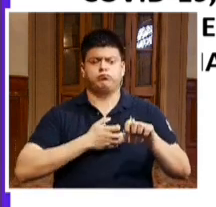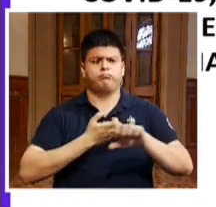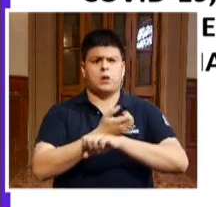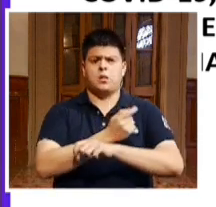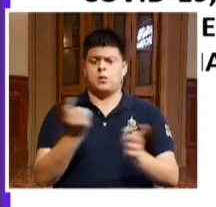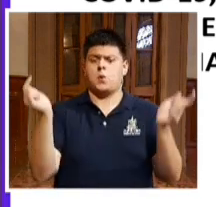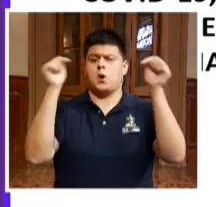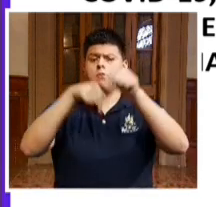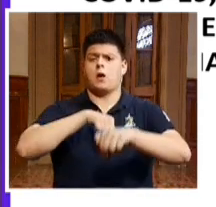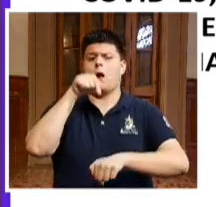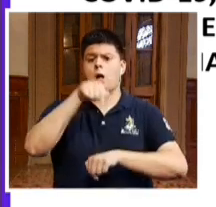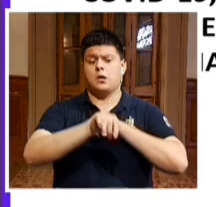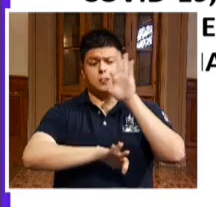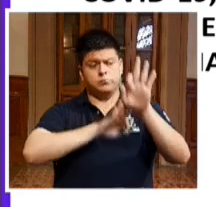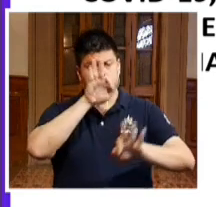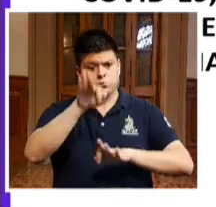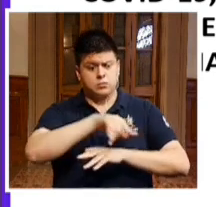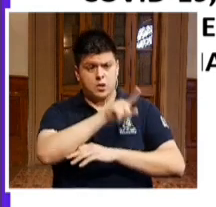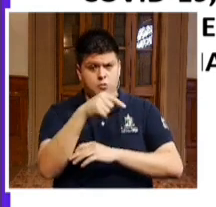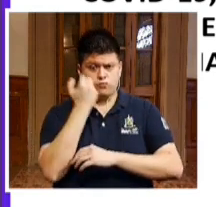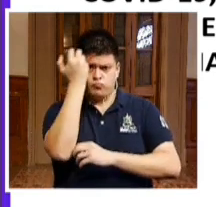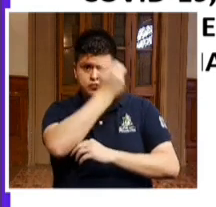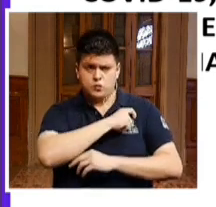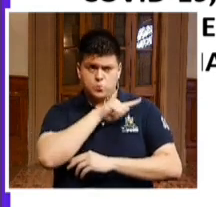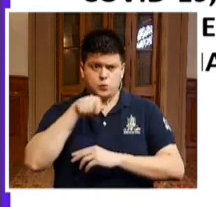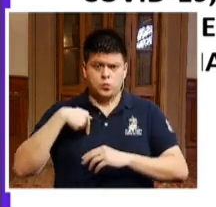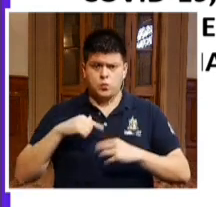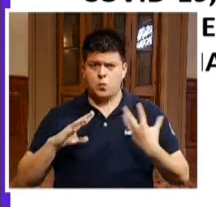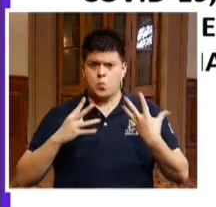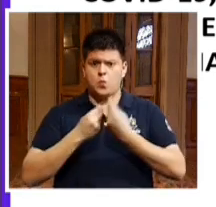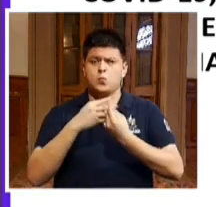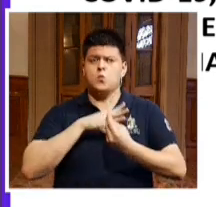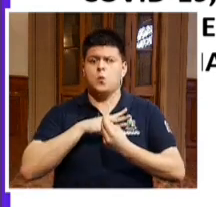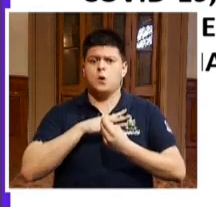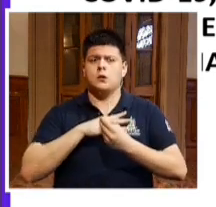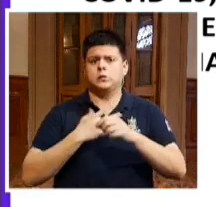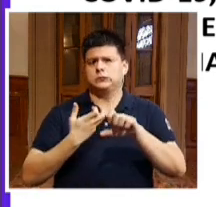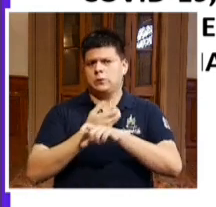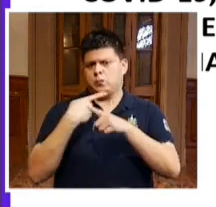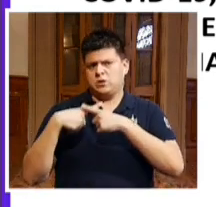están atendiendo y se hicieron las pruebas con nosotros para dar un total al día de hoy de